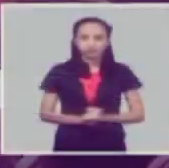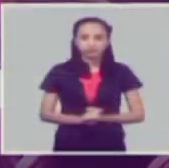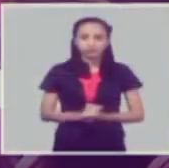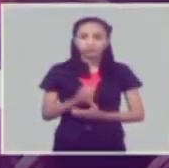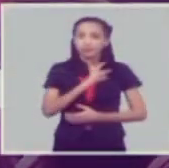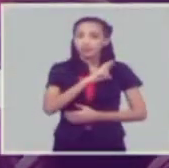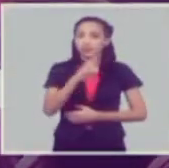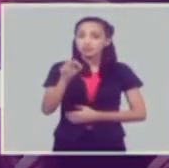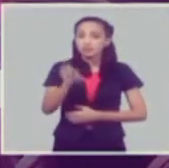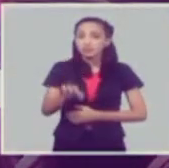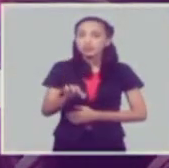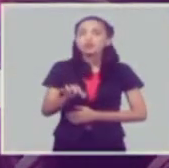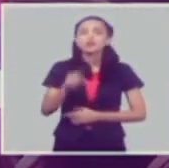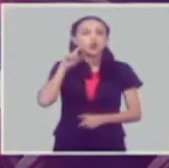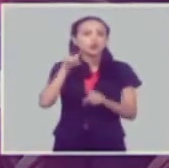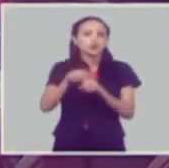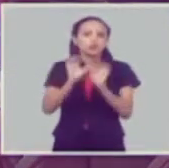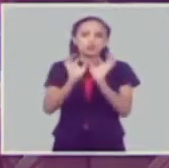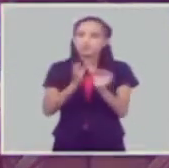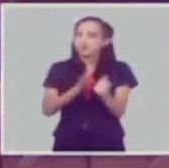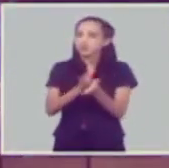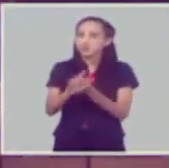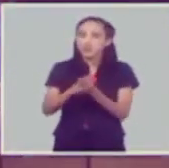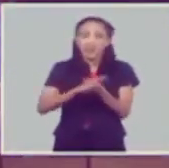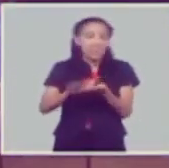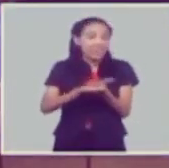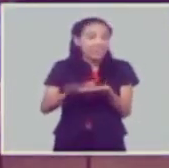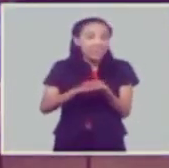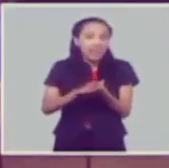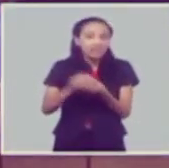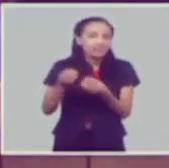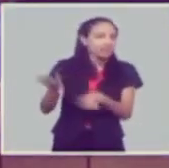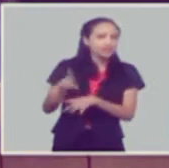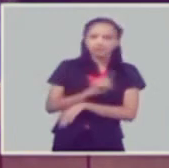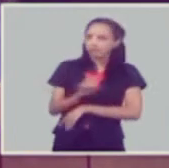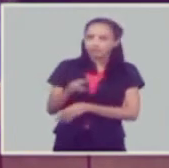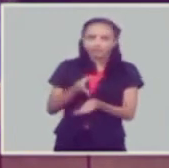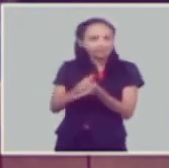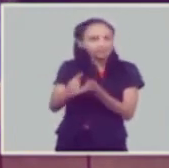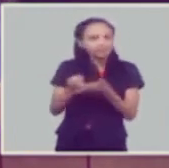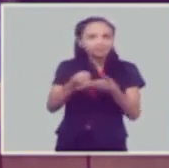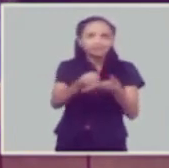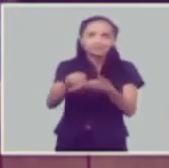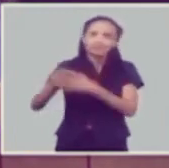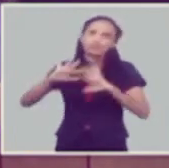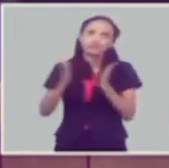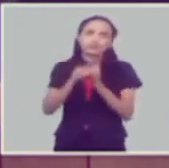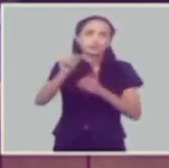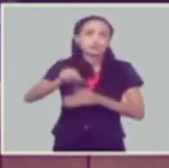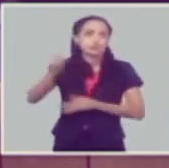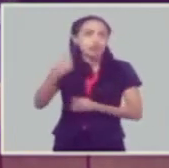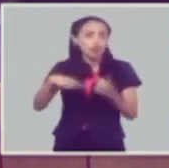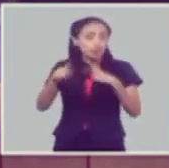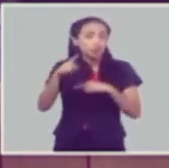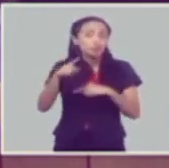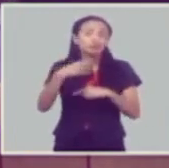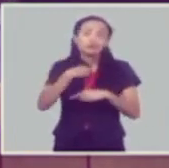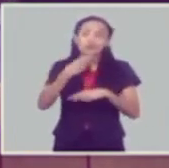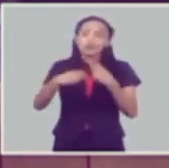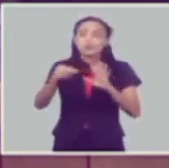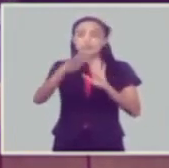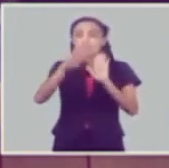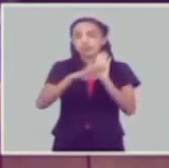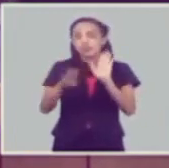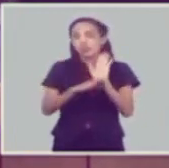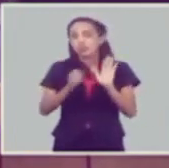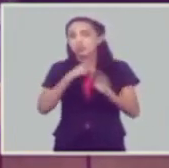La revolución insiste en su firme propósito de que nadie quedará desamparado. Es cierto que tuvimos que acudir a medidas como las tiendas